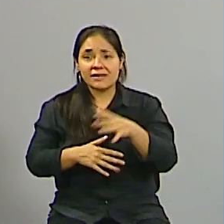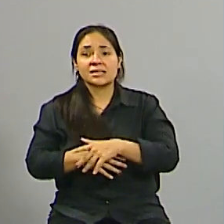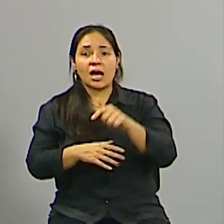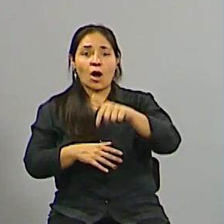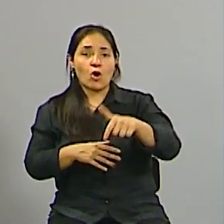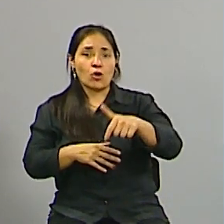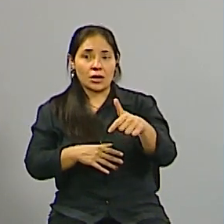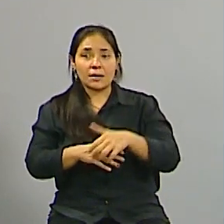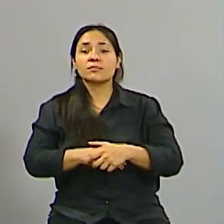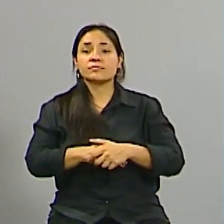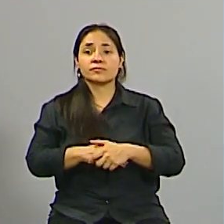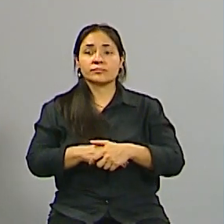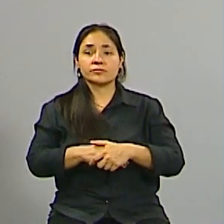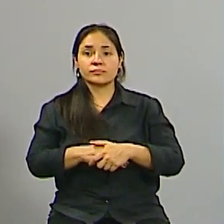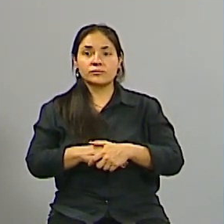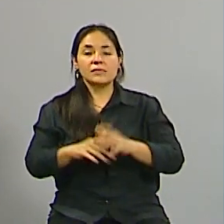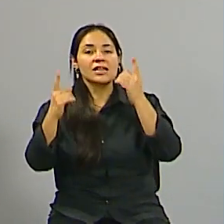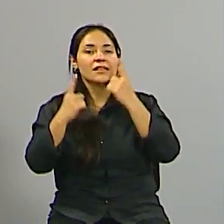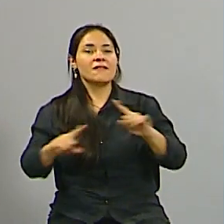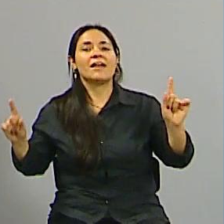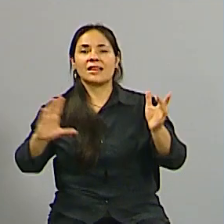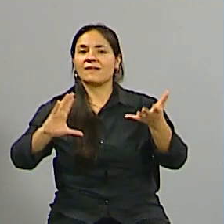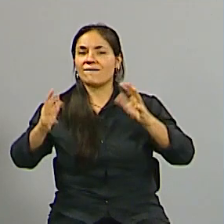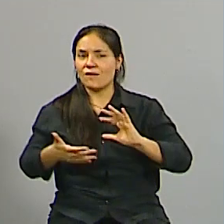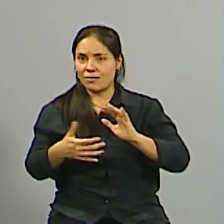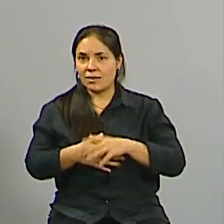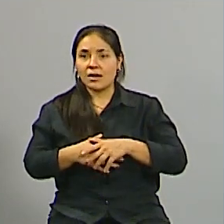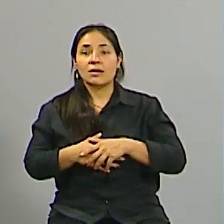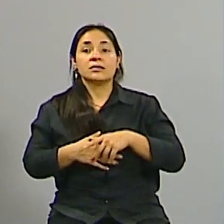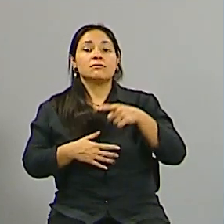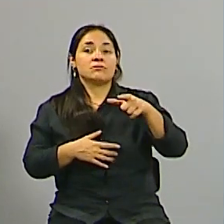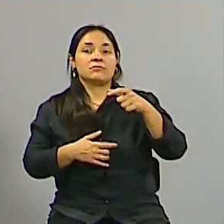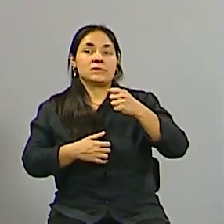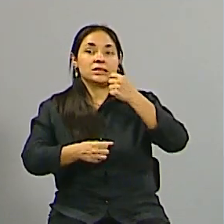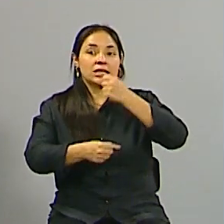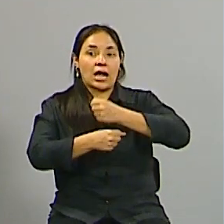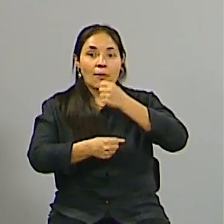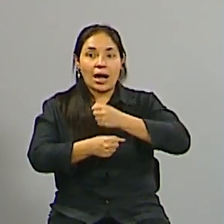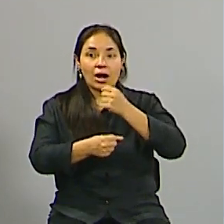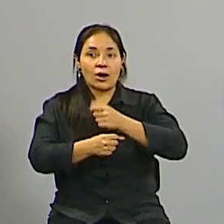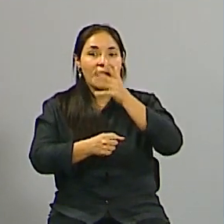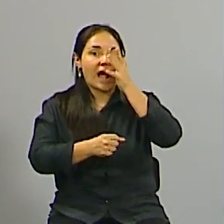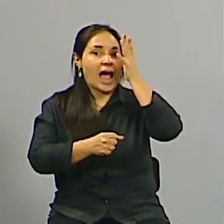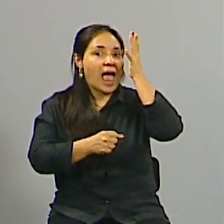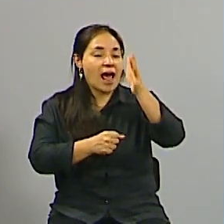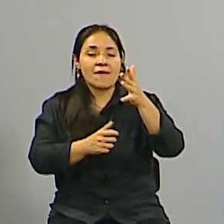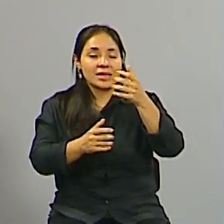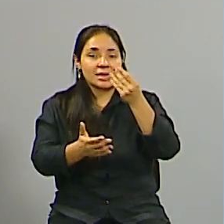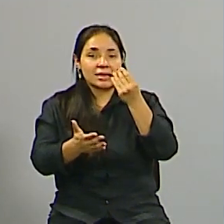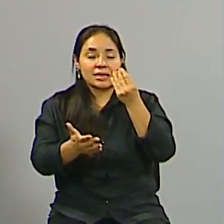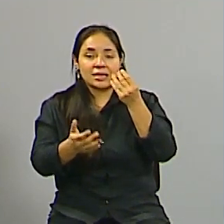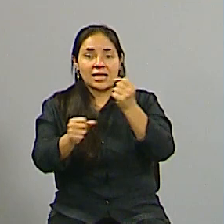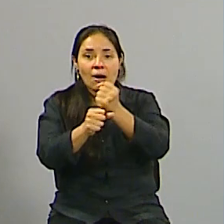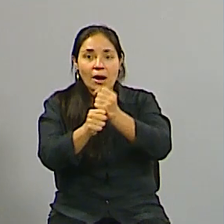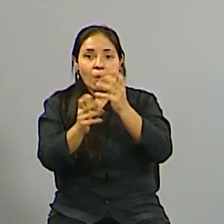actual, el escenario es distinto. Sí. Vos no tenés índices de desocupación desbocados. Claro,